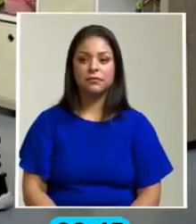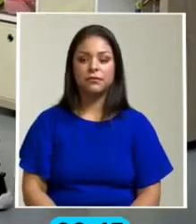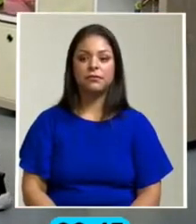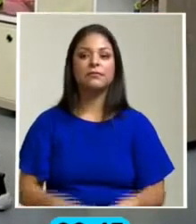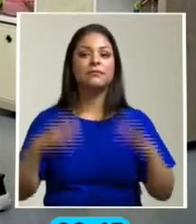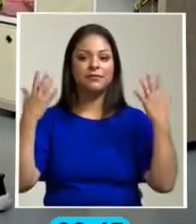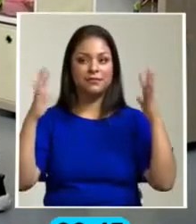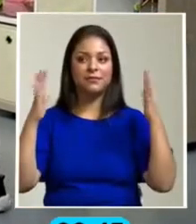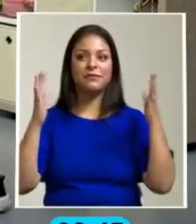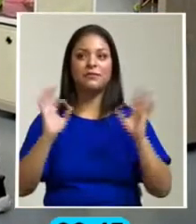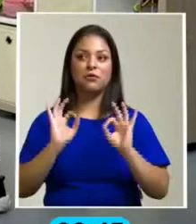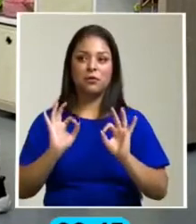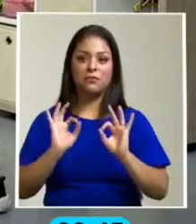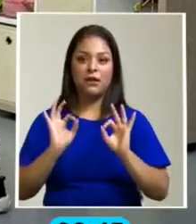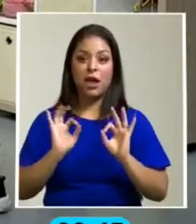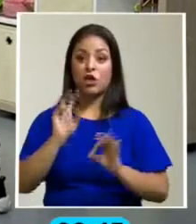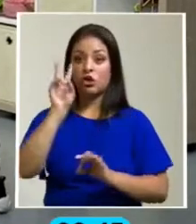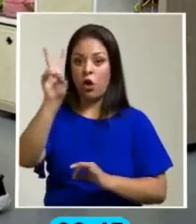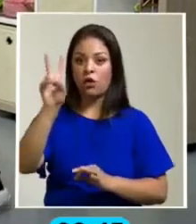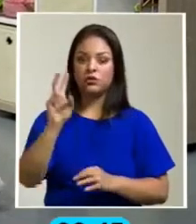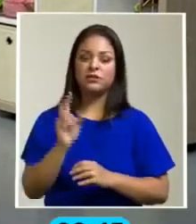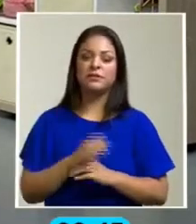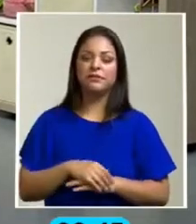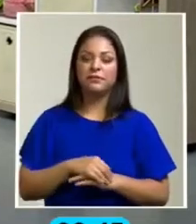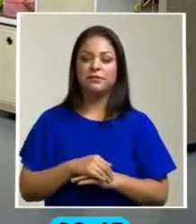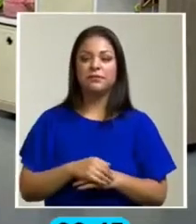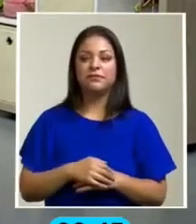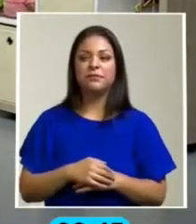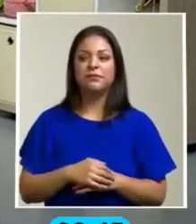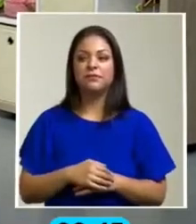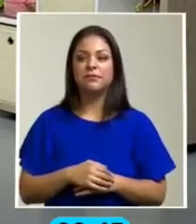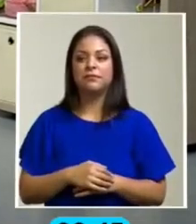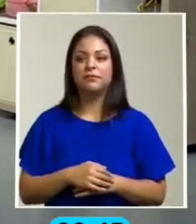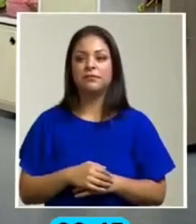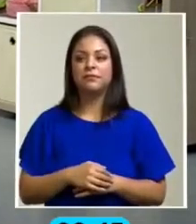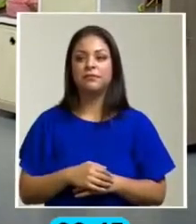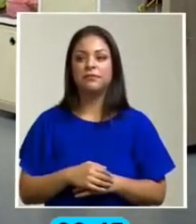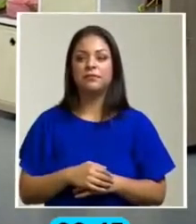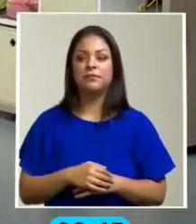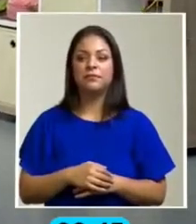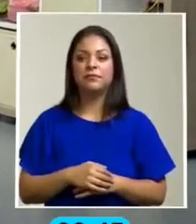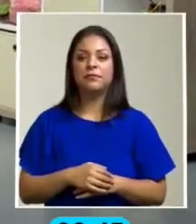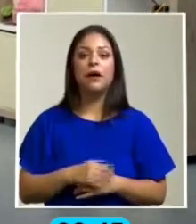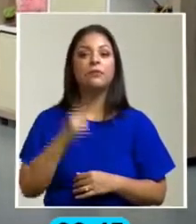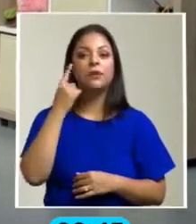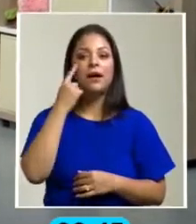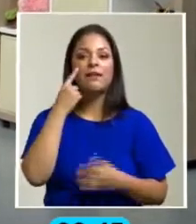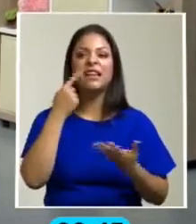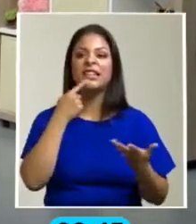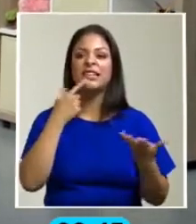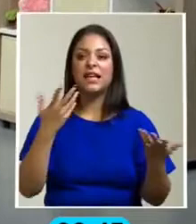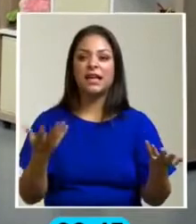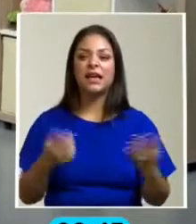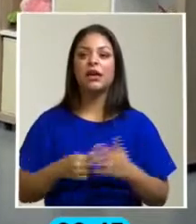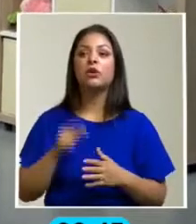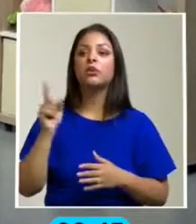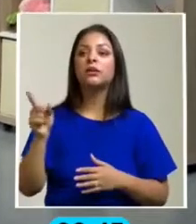¡Eso! ¡Eso! ¡Muy vos, bien! Muy bien. ¡Excelente, Ángel! Vamos muy entonces bien, a hacerlo con vas esos. A